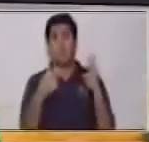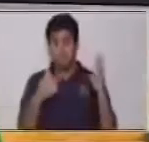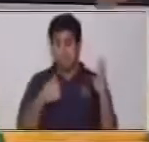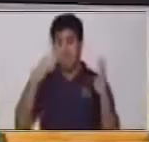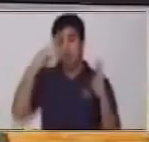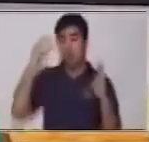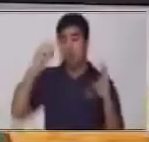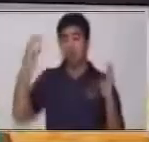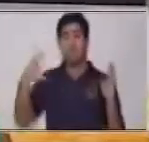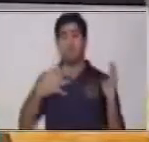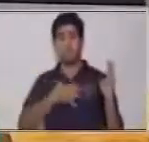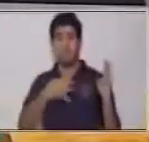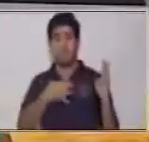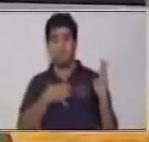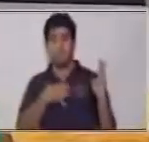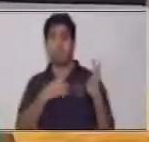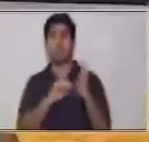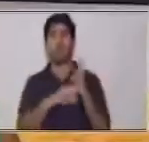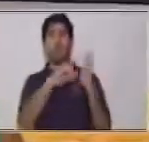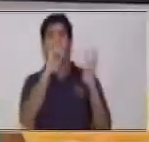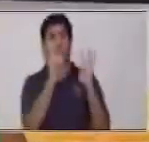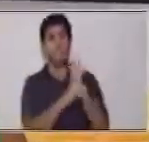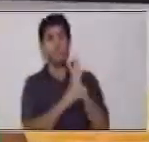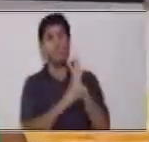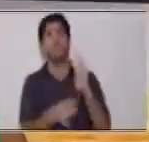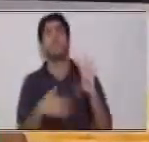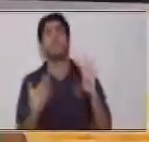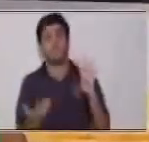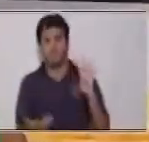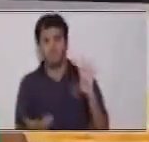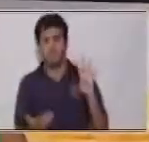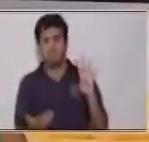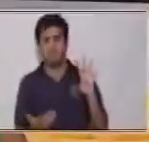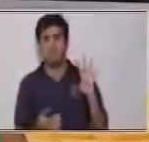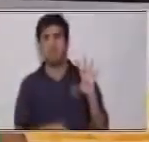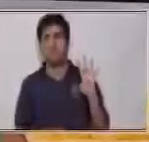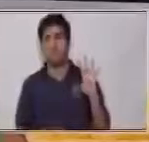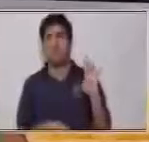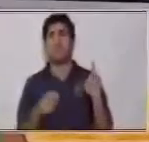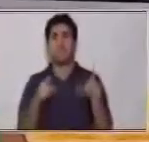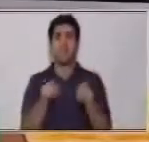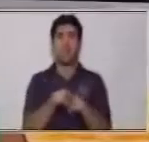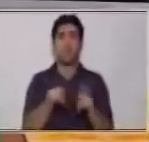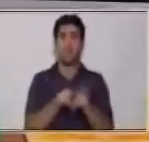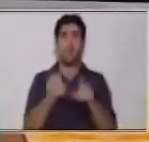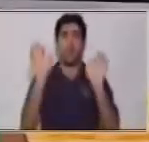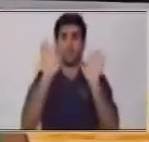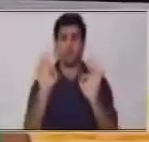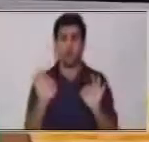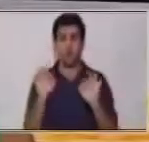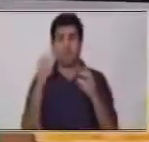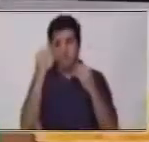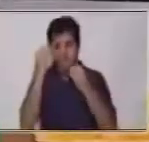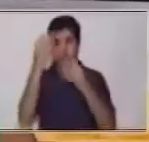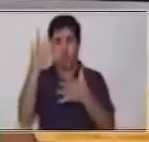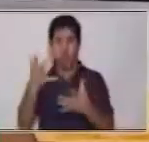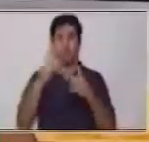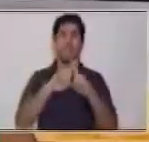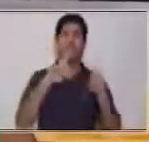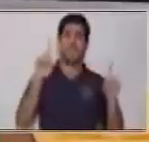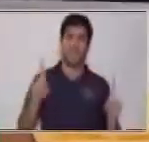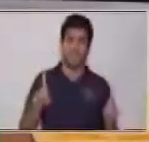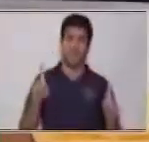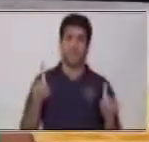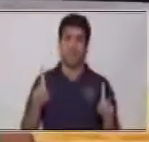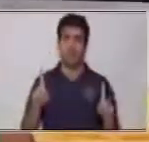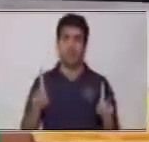argumentativos opiniones con fundamento y los textos discontinuos es una forma distinta de organizar la